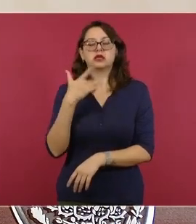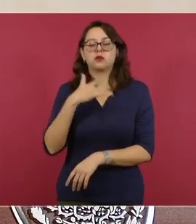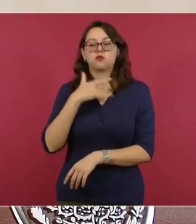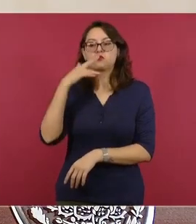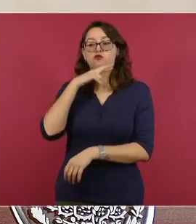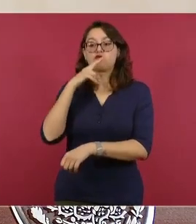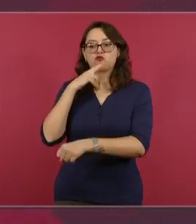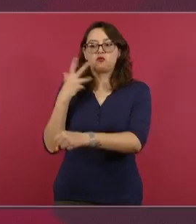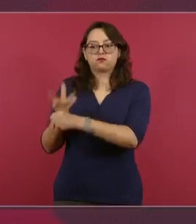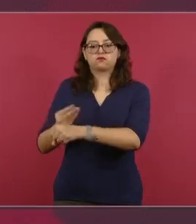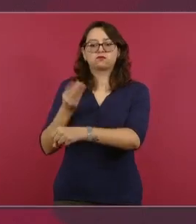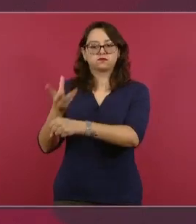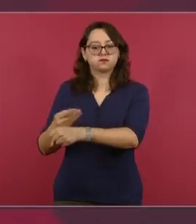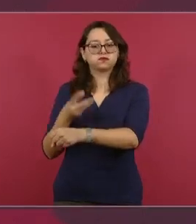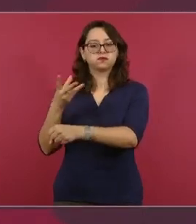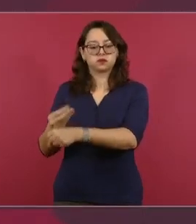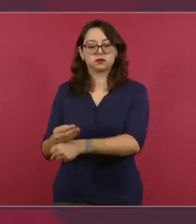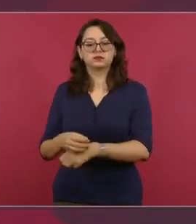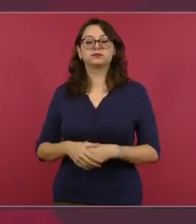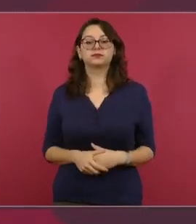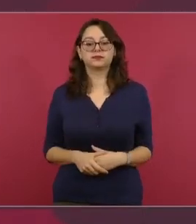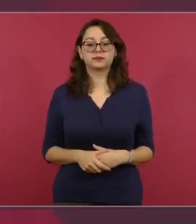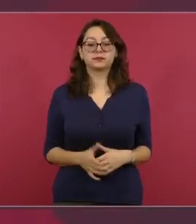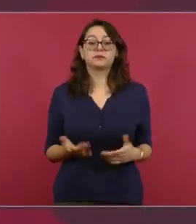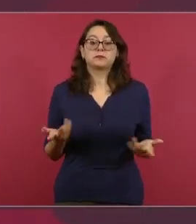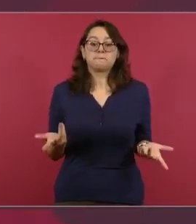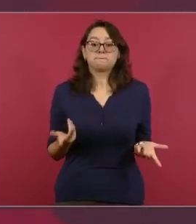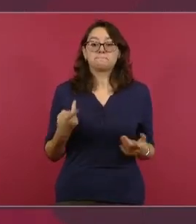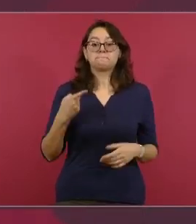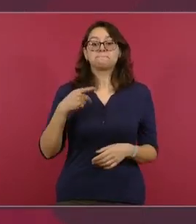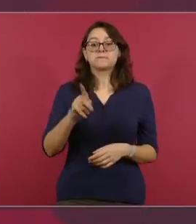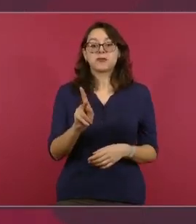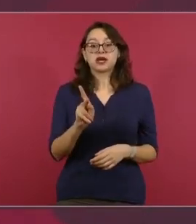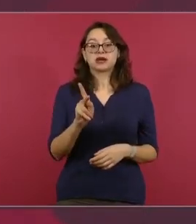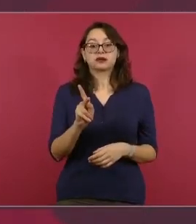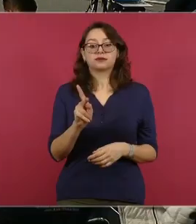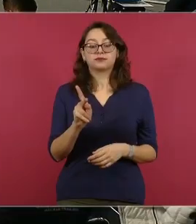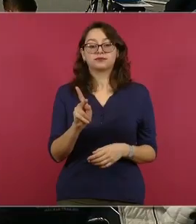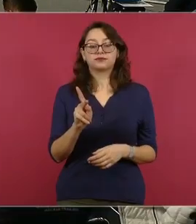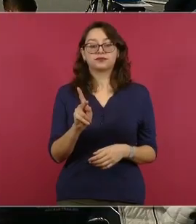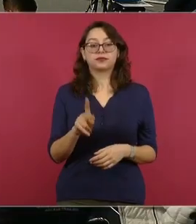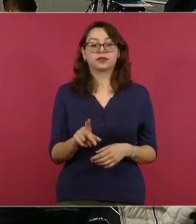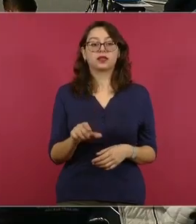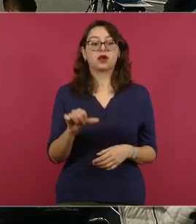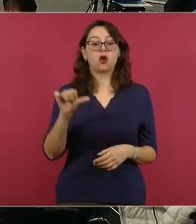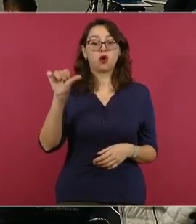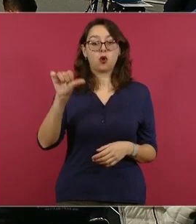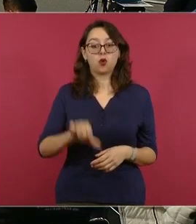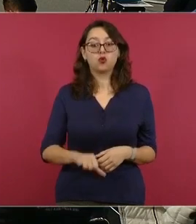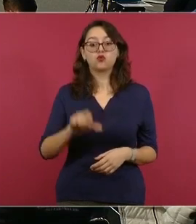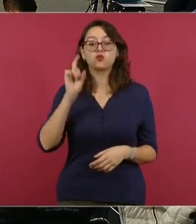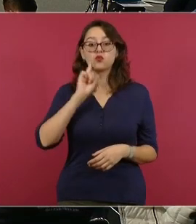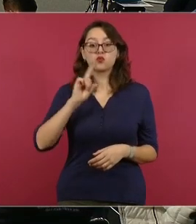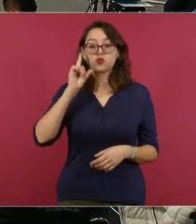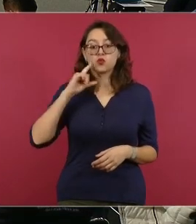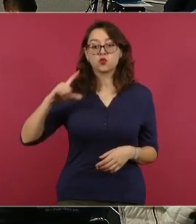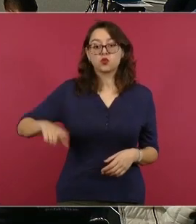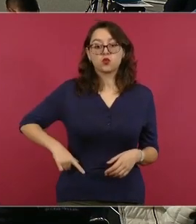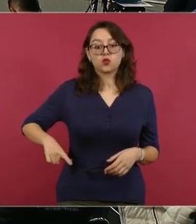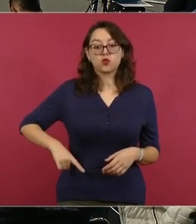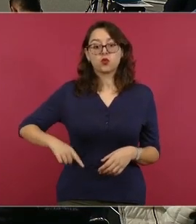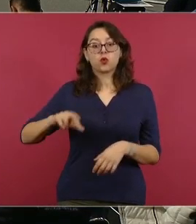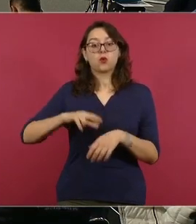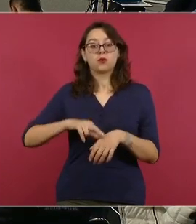de Acapulco. Sin embargo, lo que informó hoy la gobernadora, que es un acuerdo